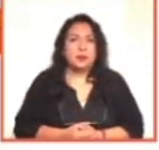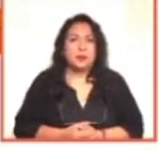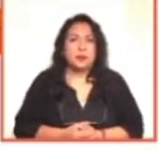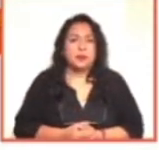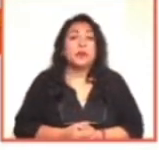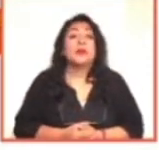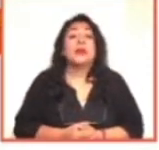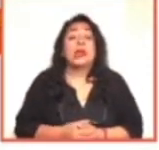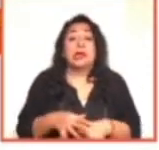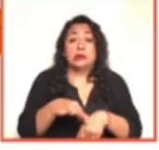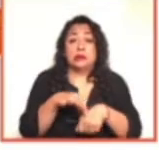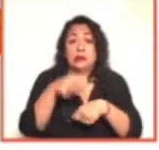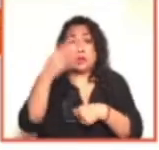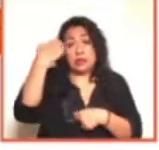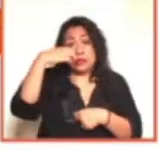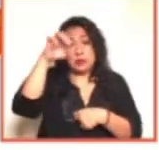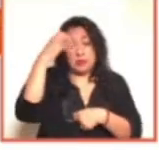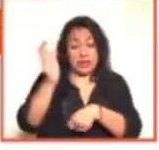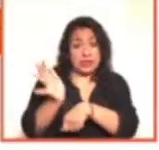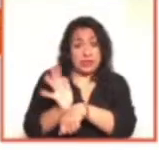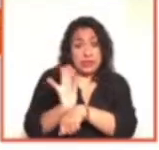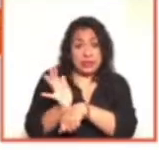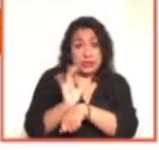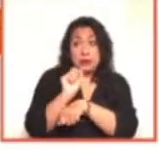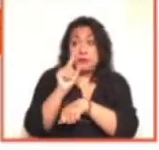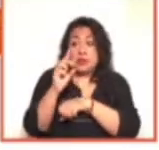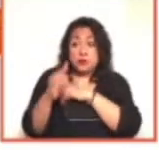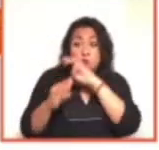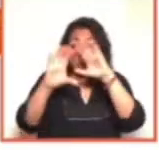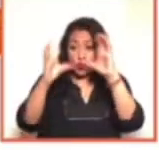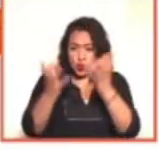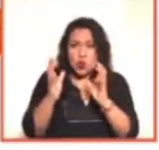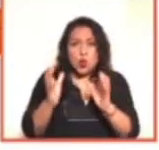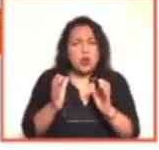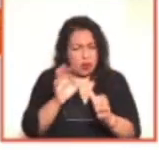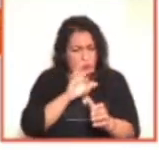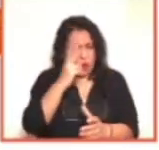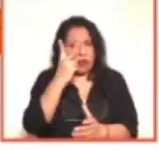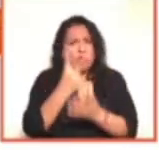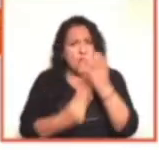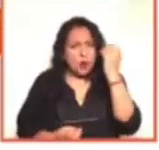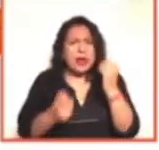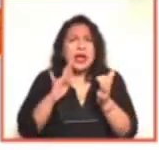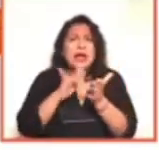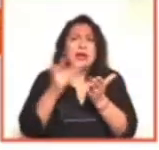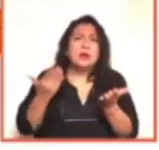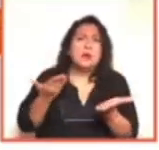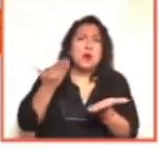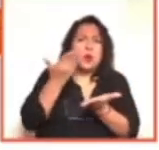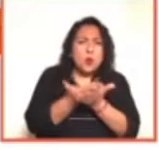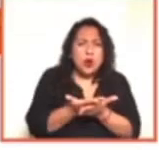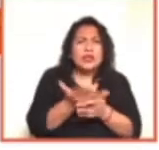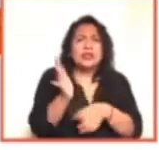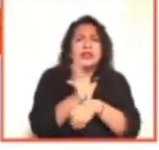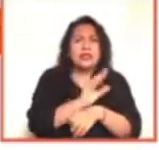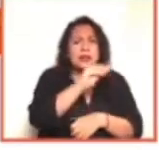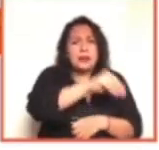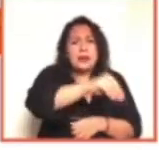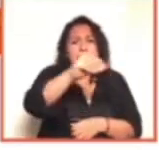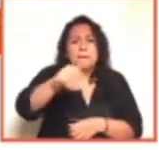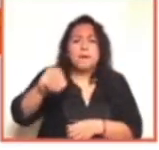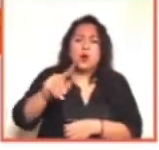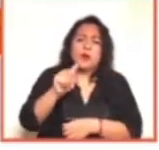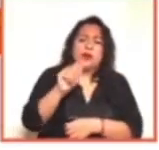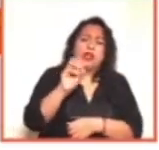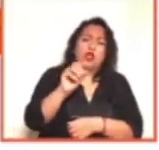Vivir la experiencia del séptimo arte y cuidar al planeta es posible gracias a la iniciativa Cine Móvil Toto. Se trata de un proyecto que busca